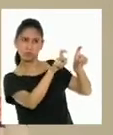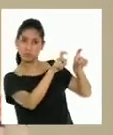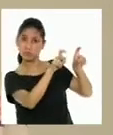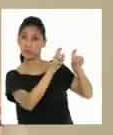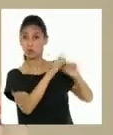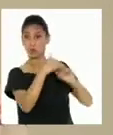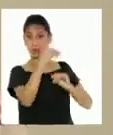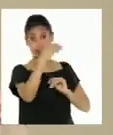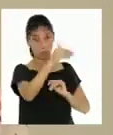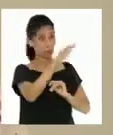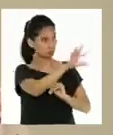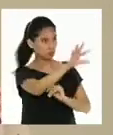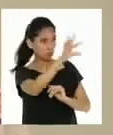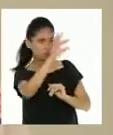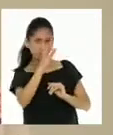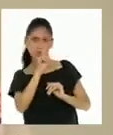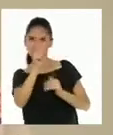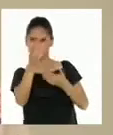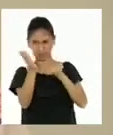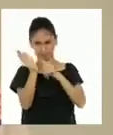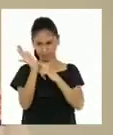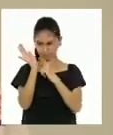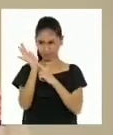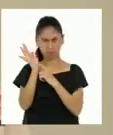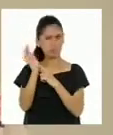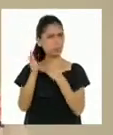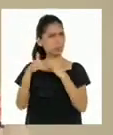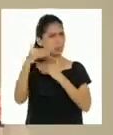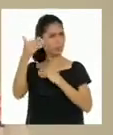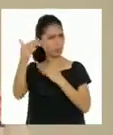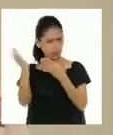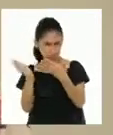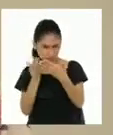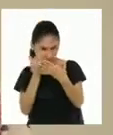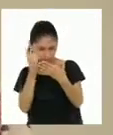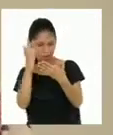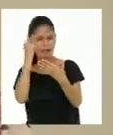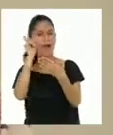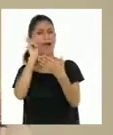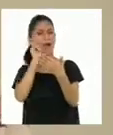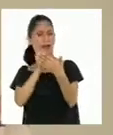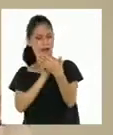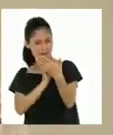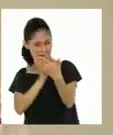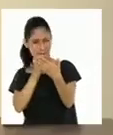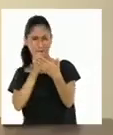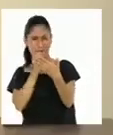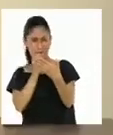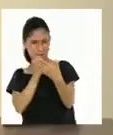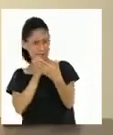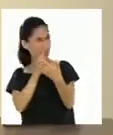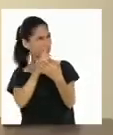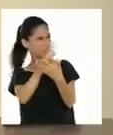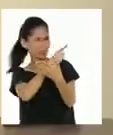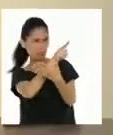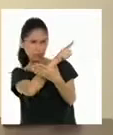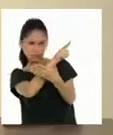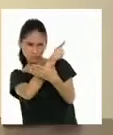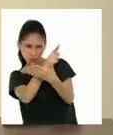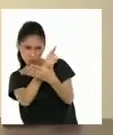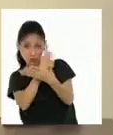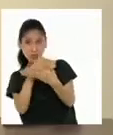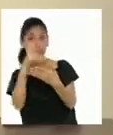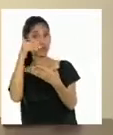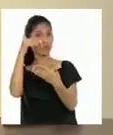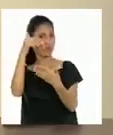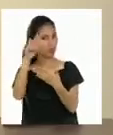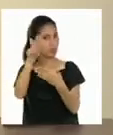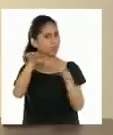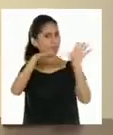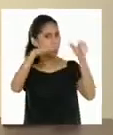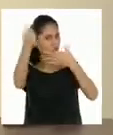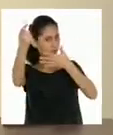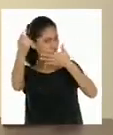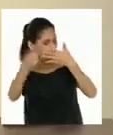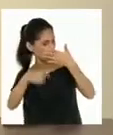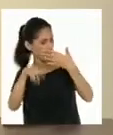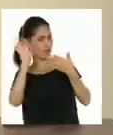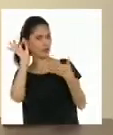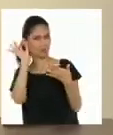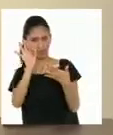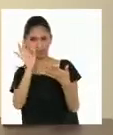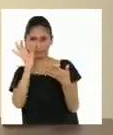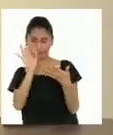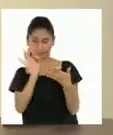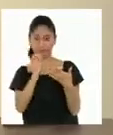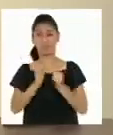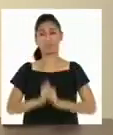una muestra, de modo que podamos tomar decisiones acertadas. Como pueden ver, el punto de partida siempre será